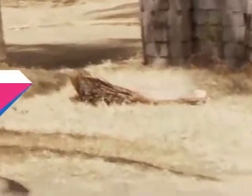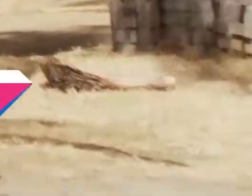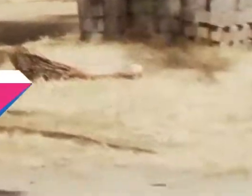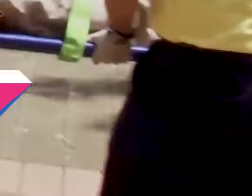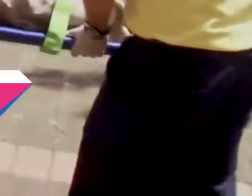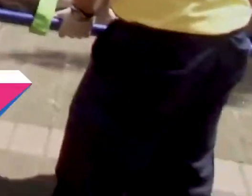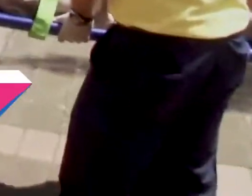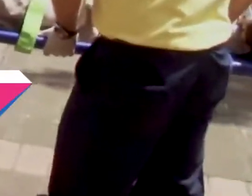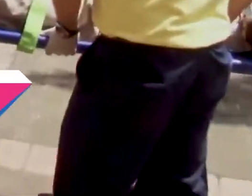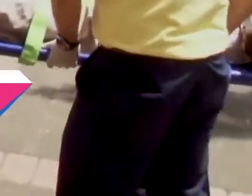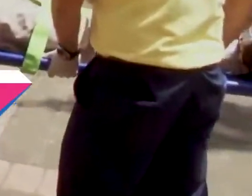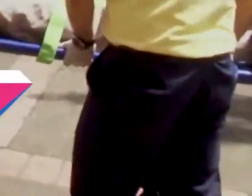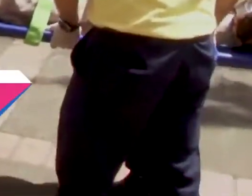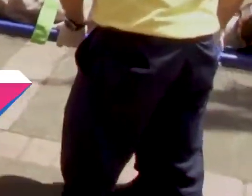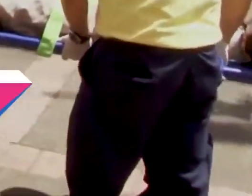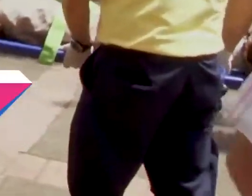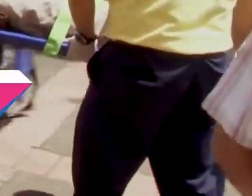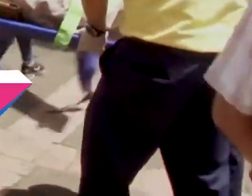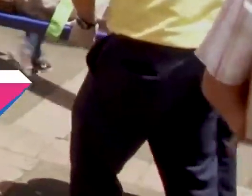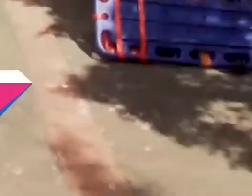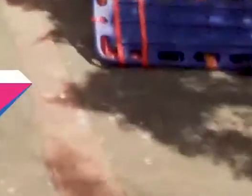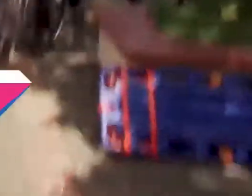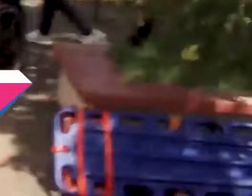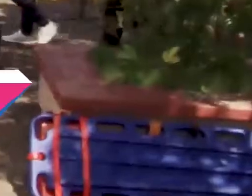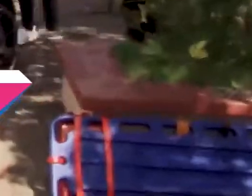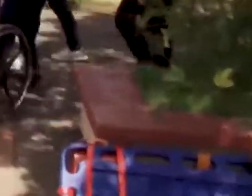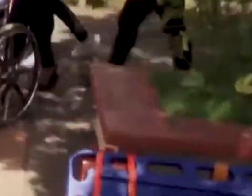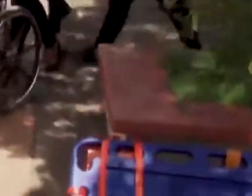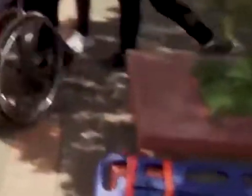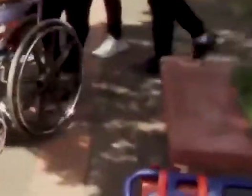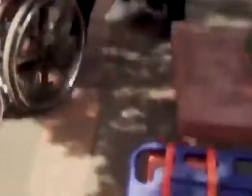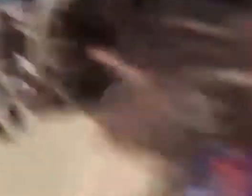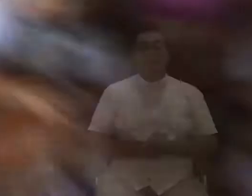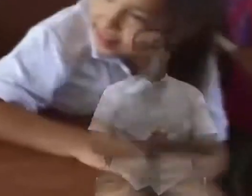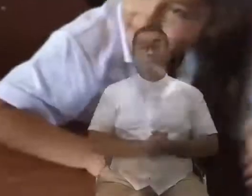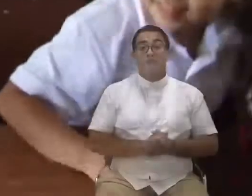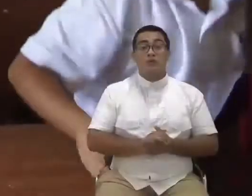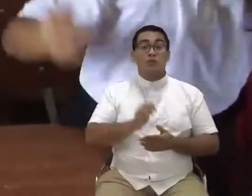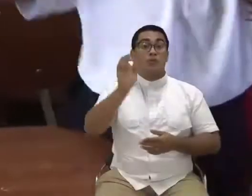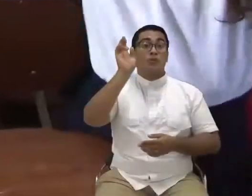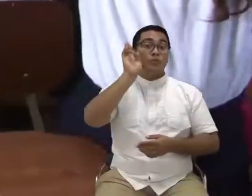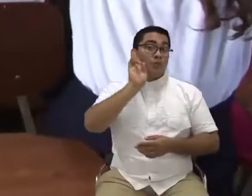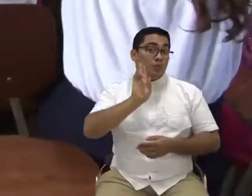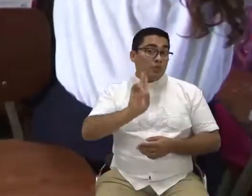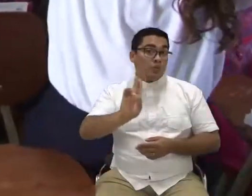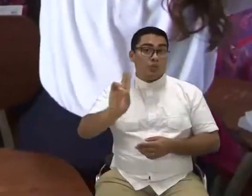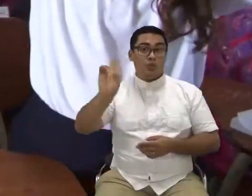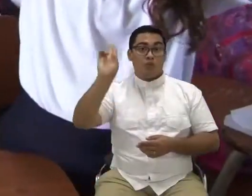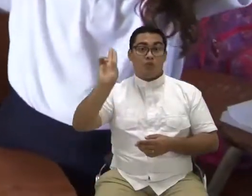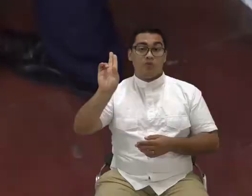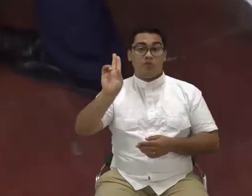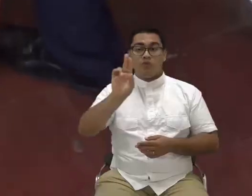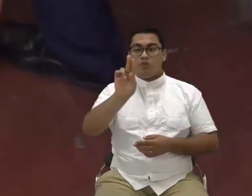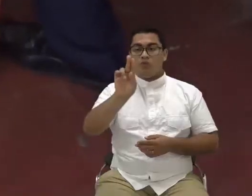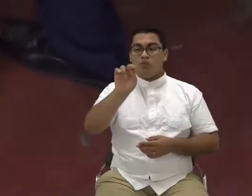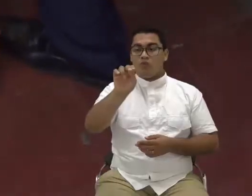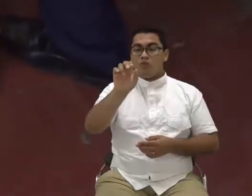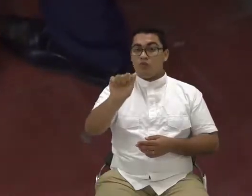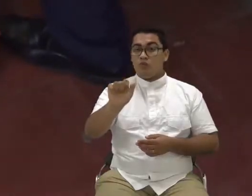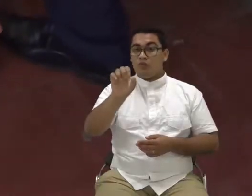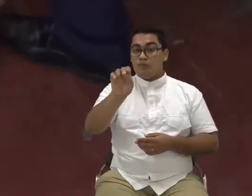La comunidad calidad educativa desde los niveles